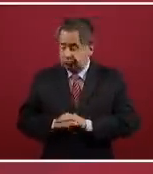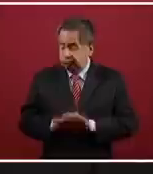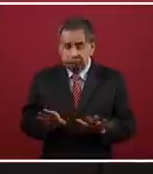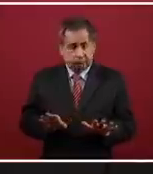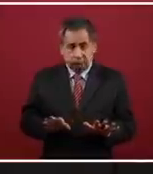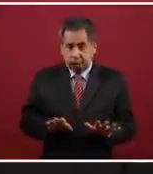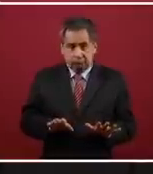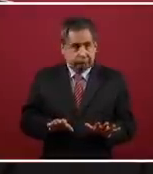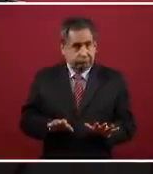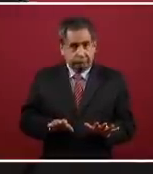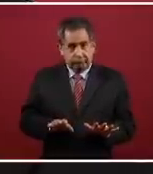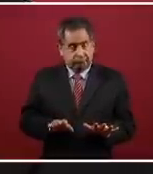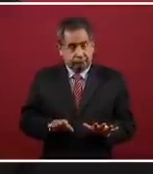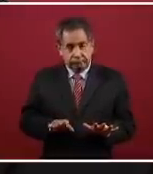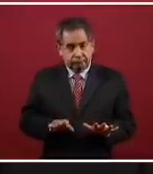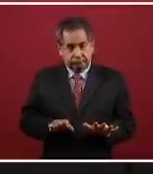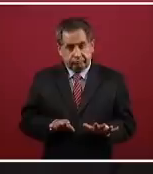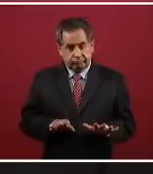para